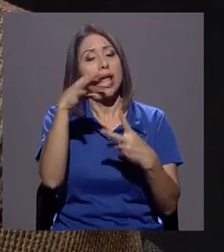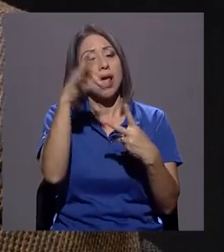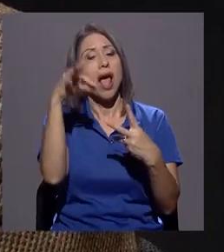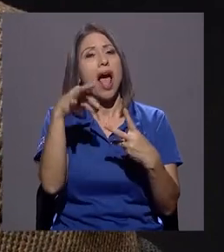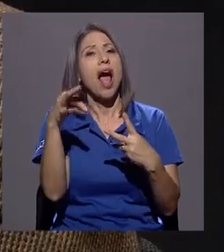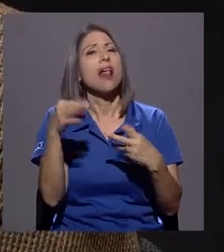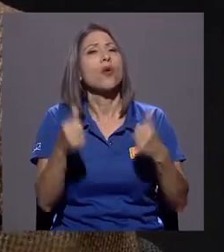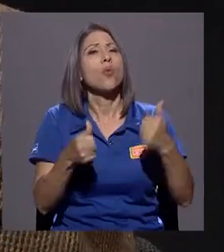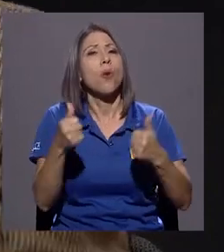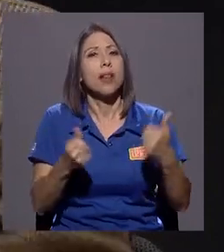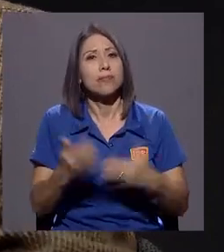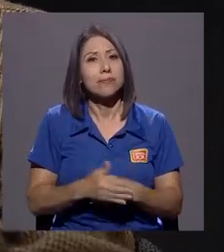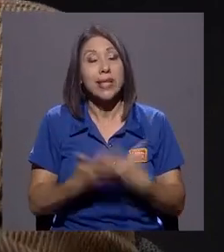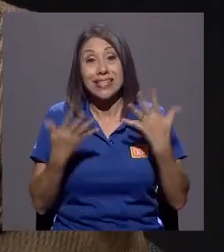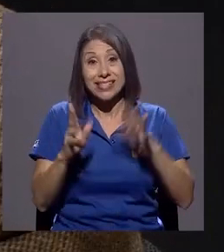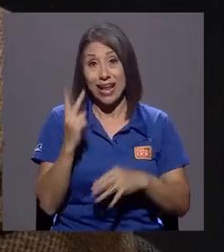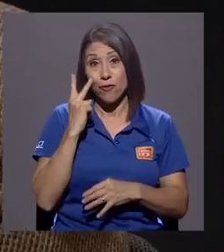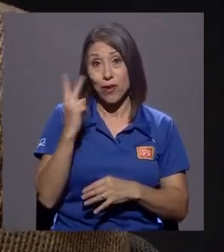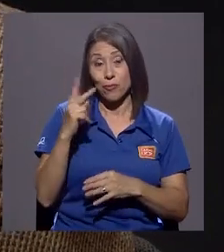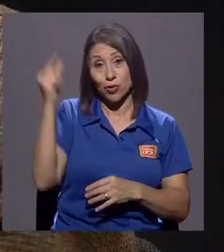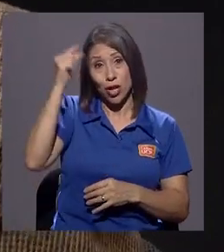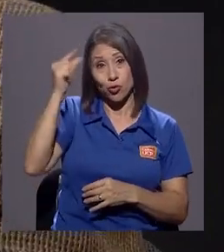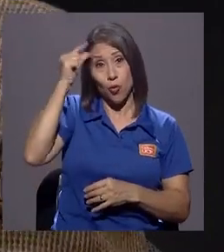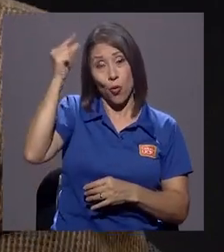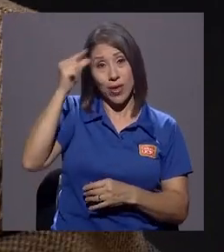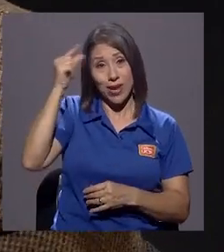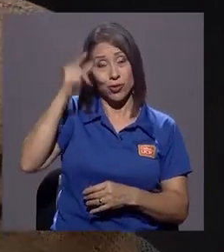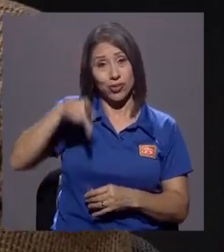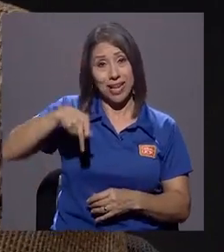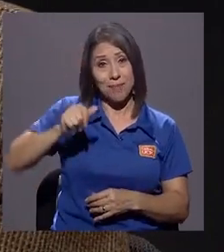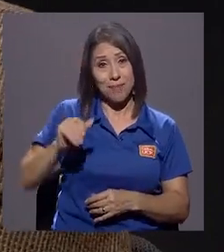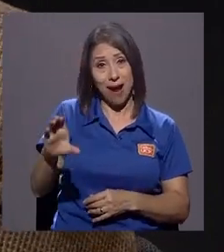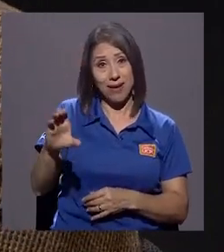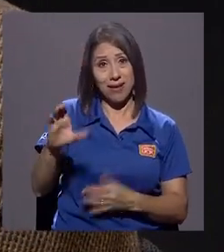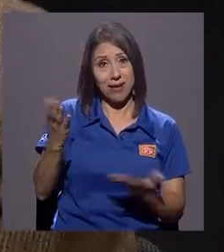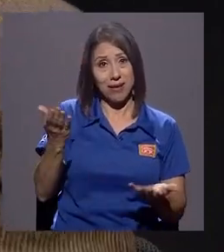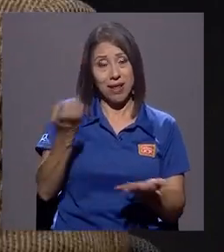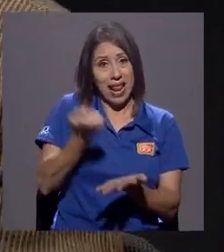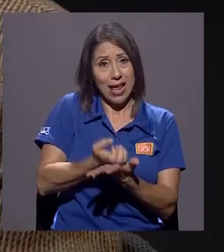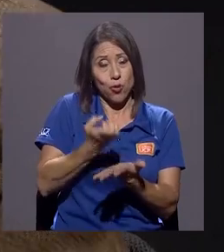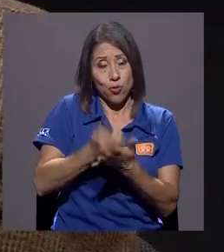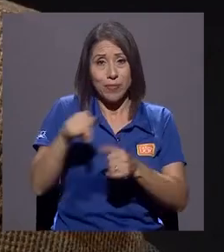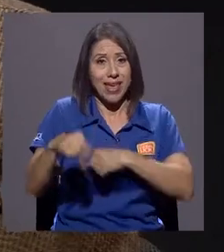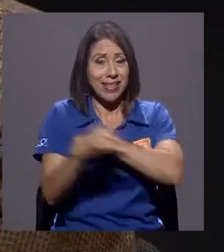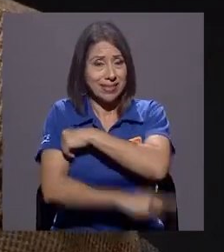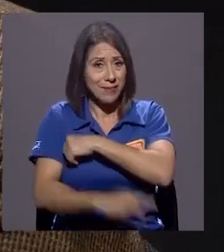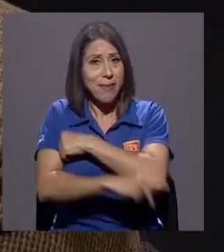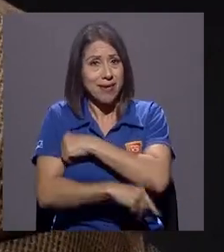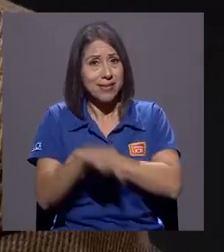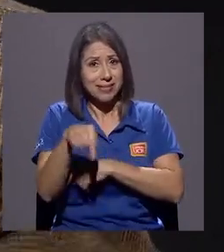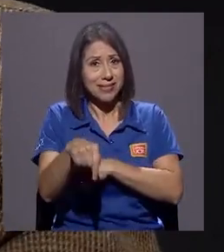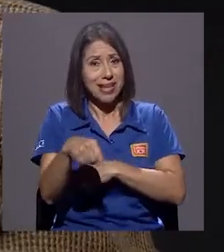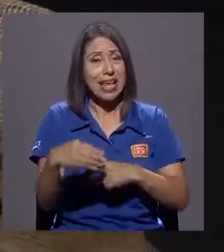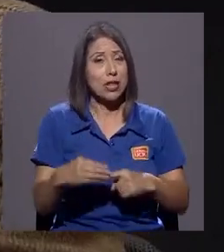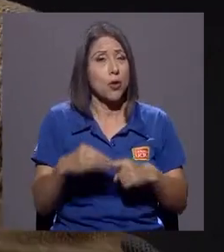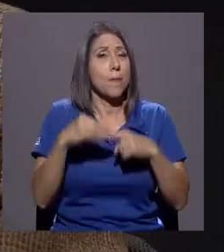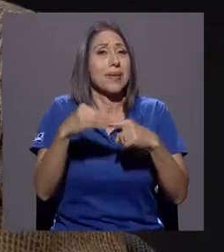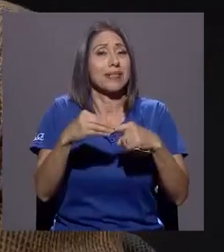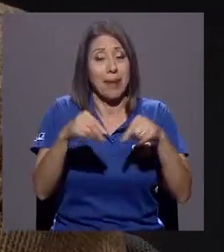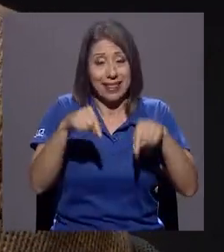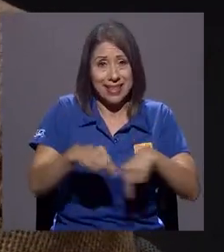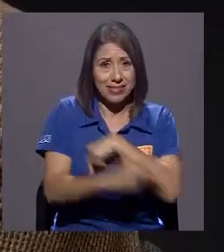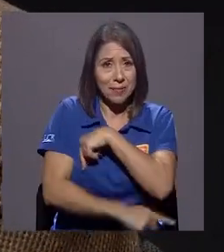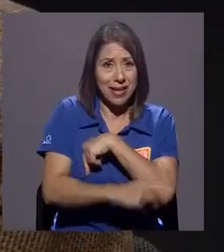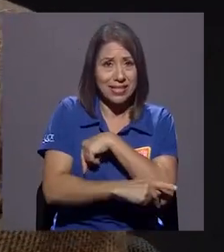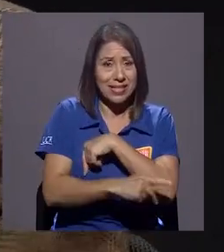sí sí ya lo vemos en los gobiernos del pac la la economía de este país que es lo principal de éste y de cualquier